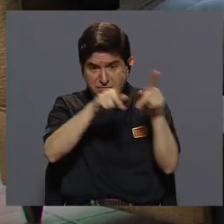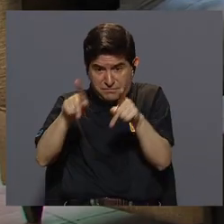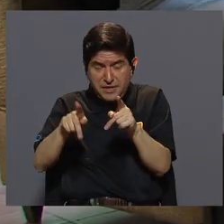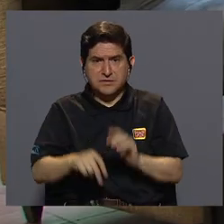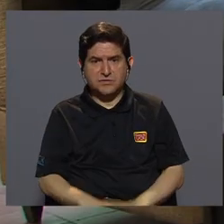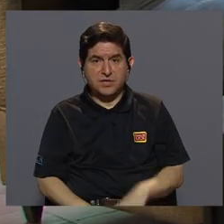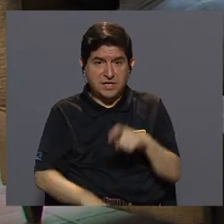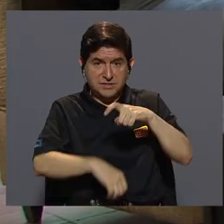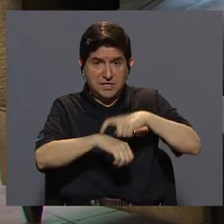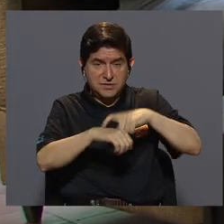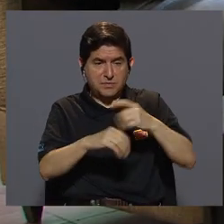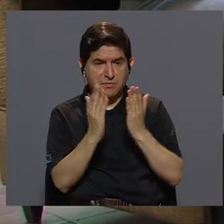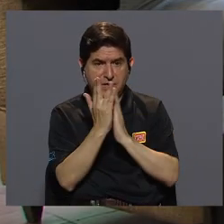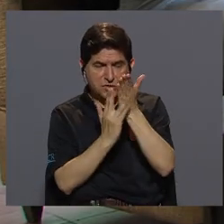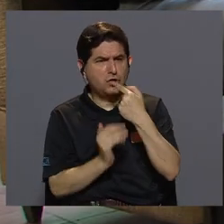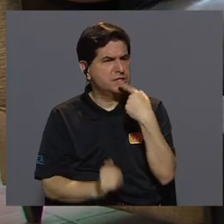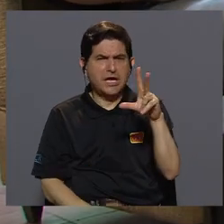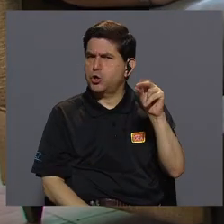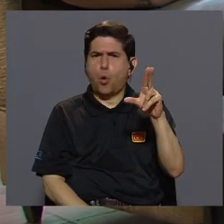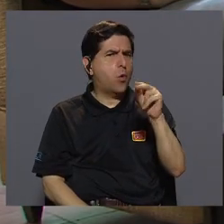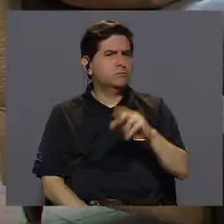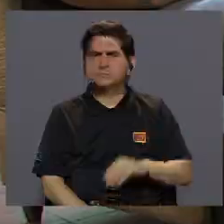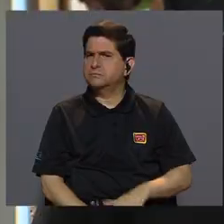personas que estaban en la entrada le dicen